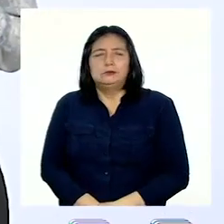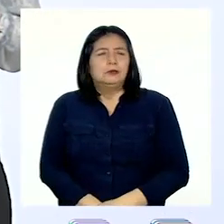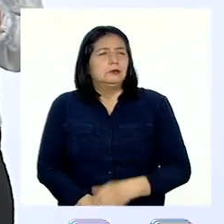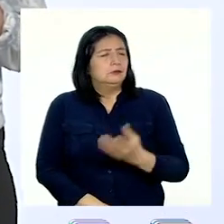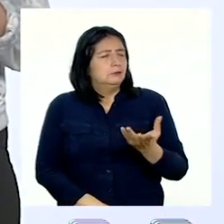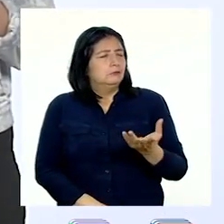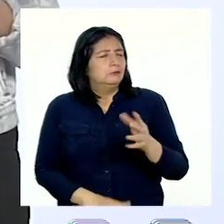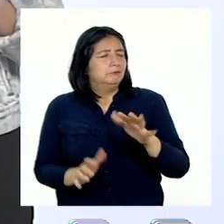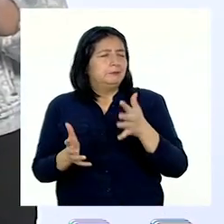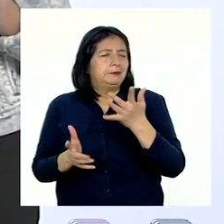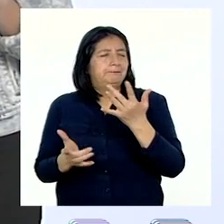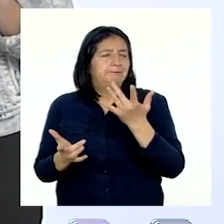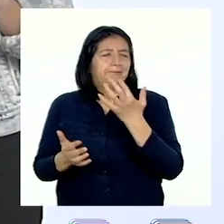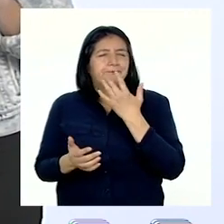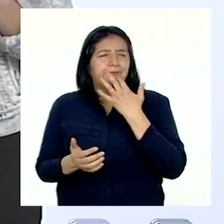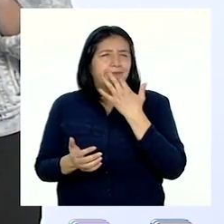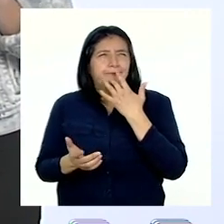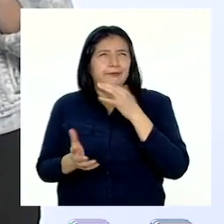así como...